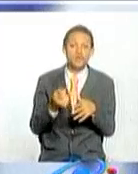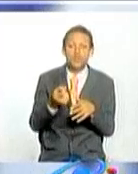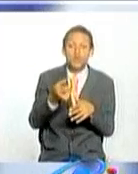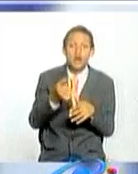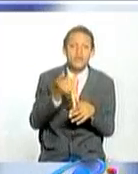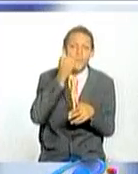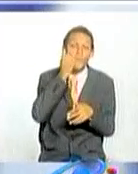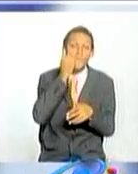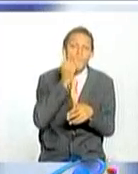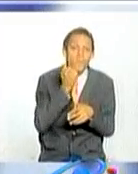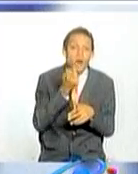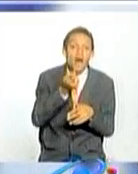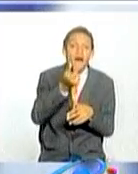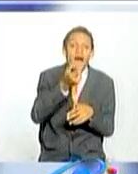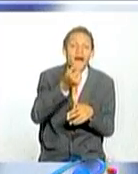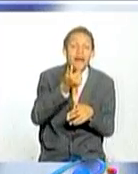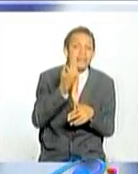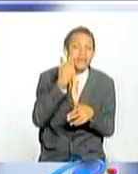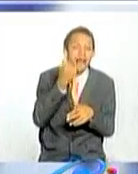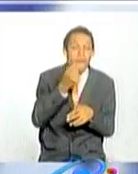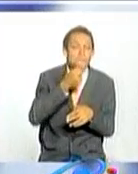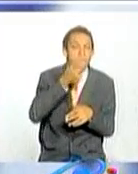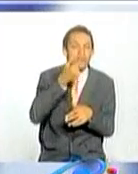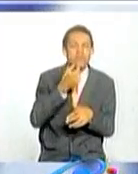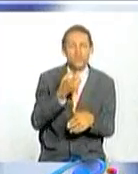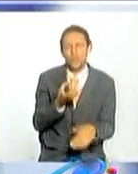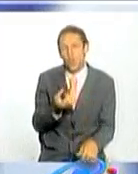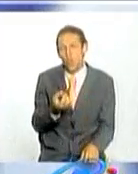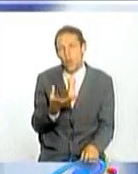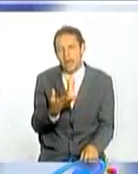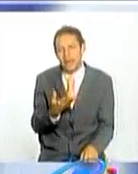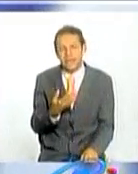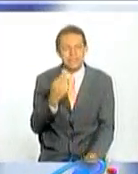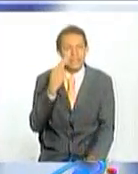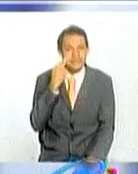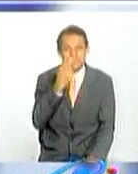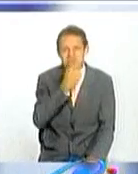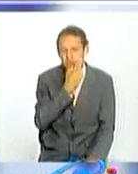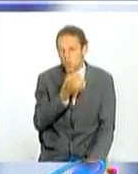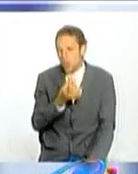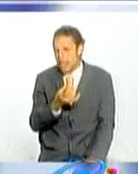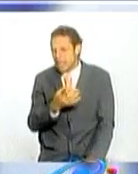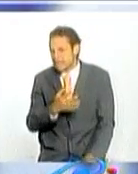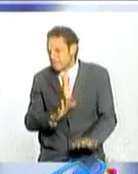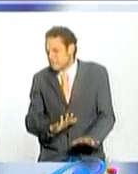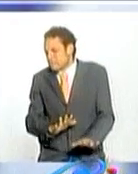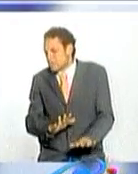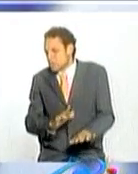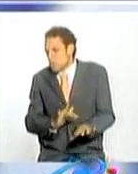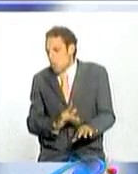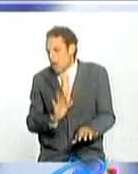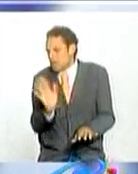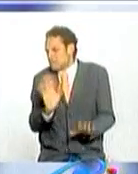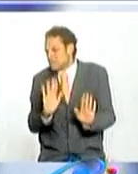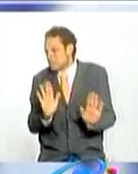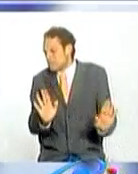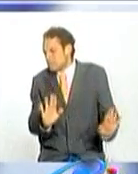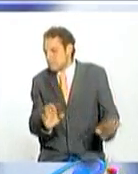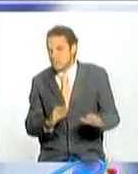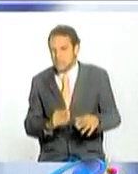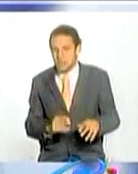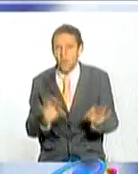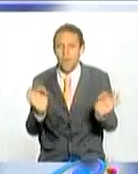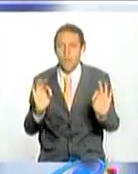de la menstruación, ¿sí? Y se vuelven muy sensibles, incluso a veces no resisten el